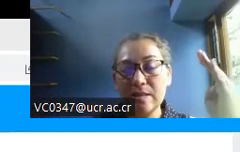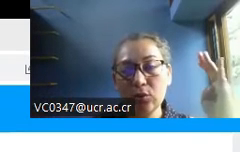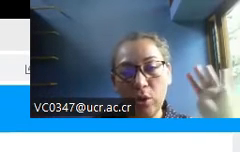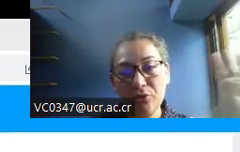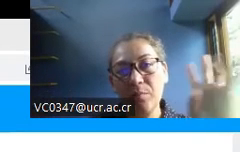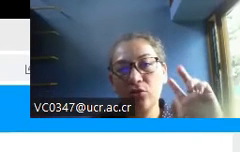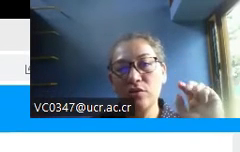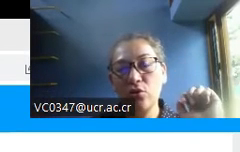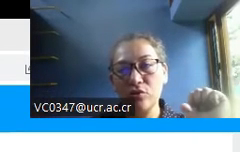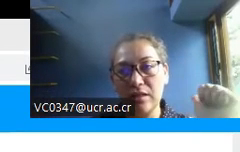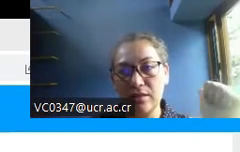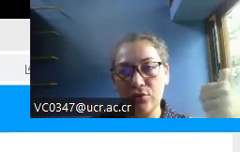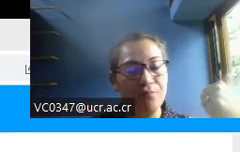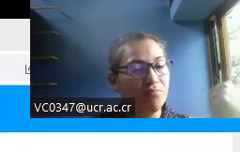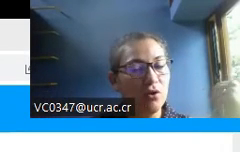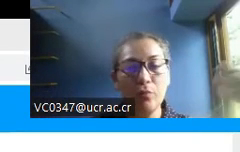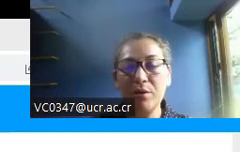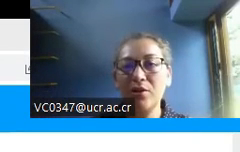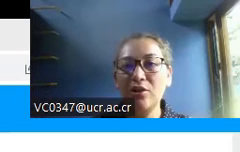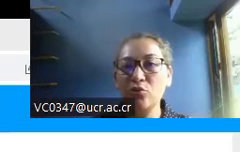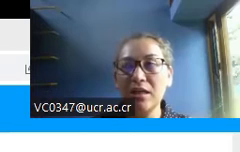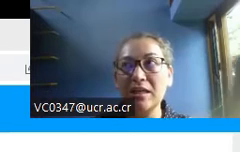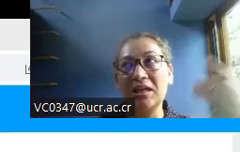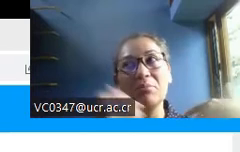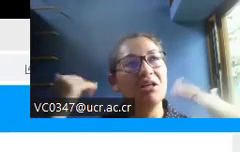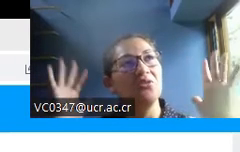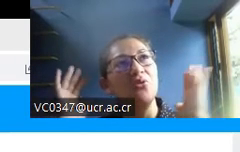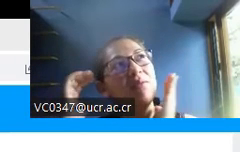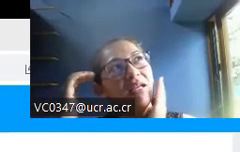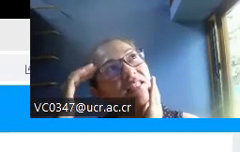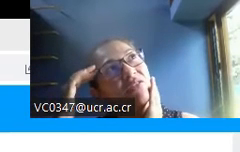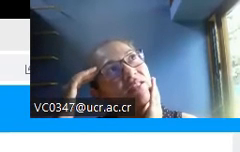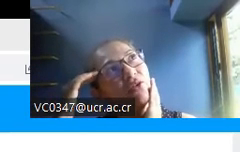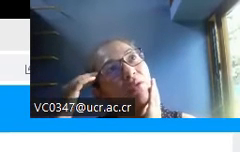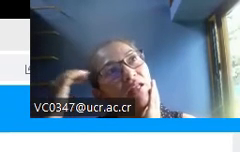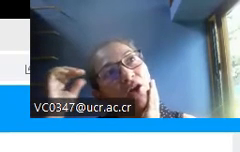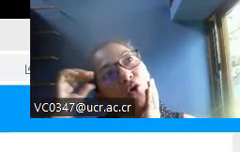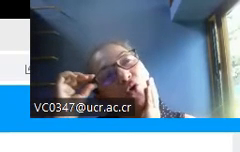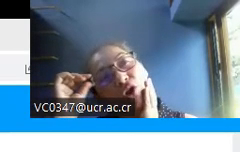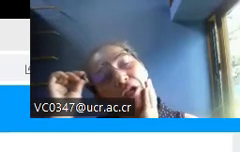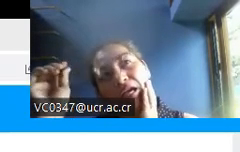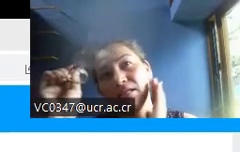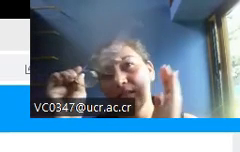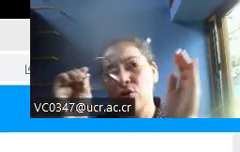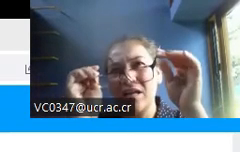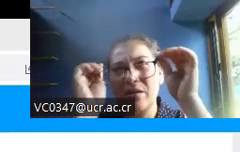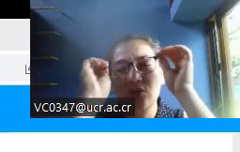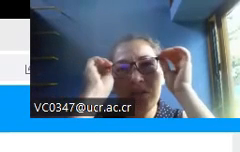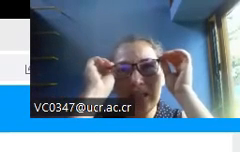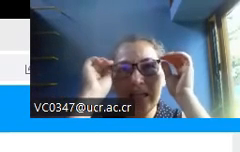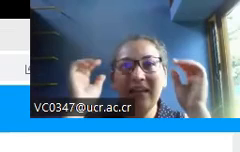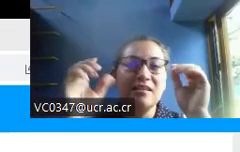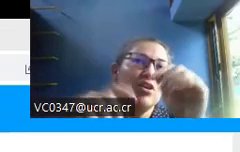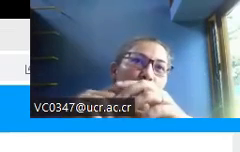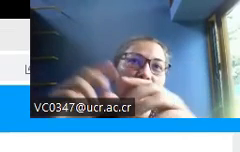tener estos 4 elementos en consideración. Lo primero es la lluvia de ideas, ¿verdad? Que yo digo, ay, mira qué chido hacer un video con